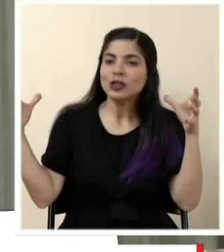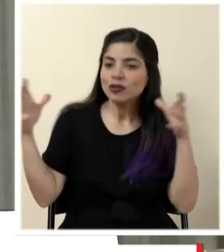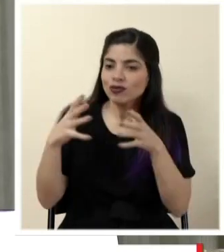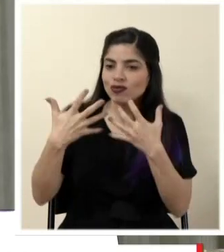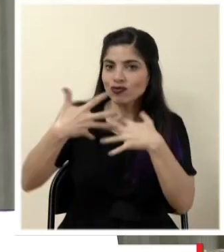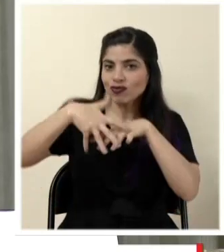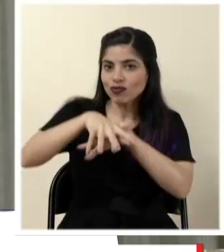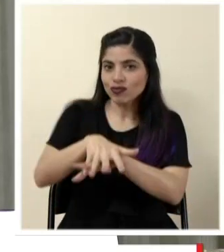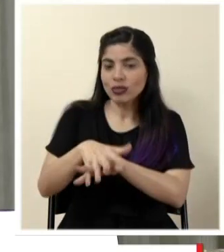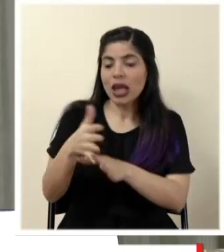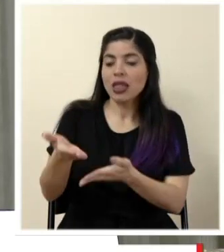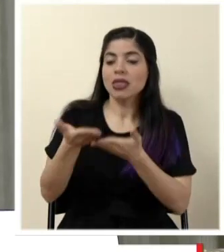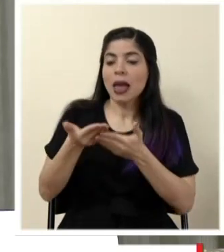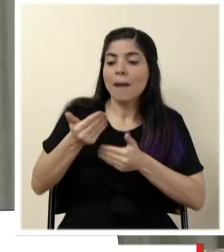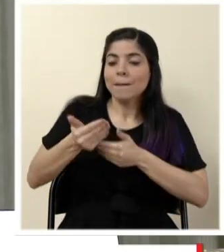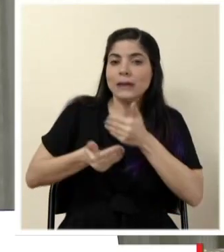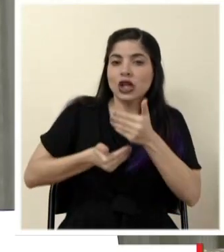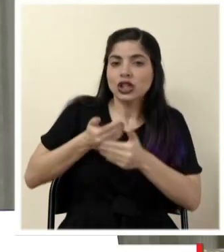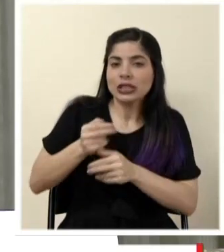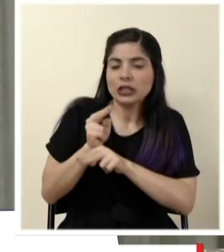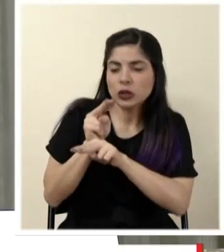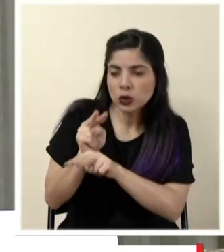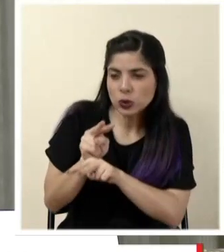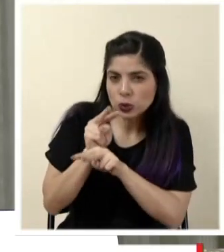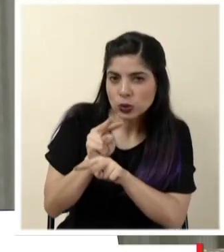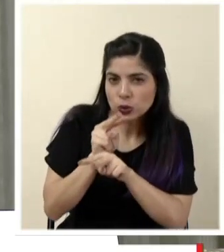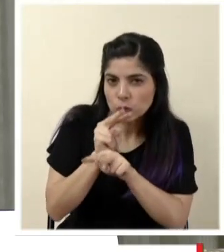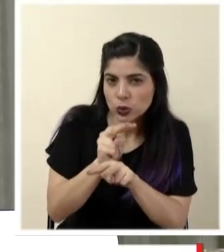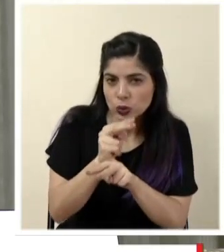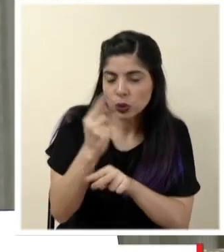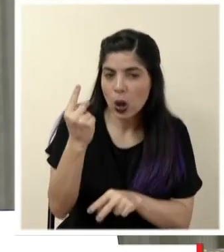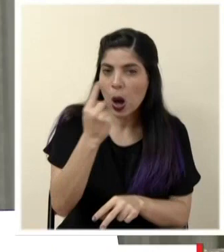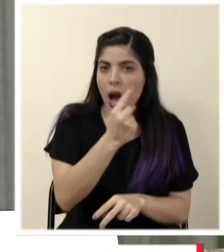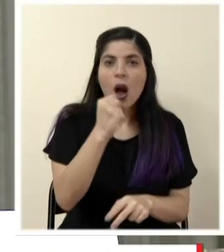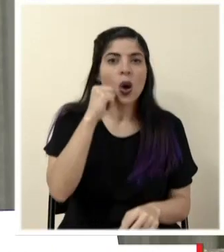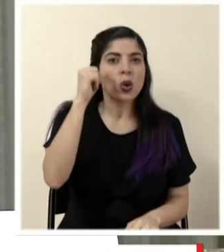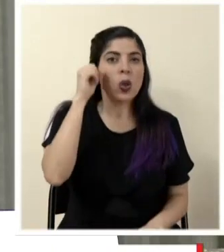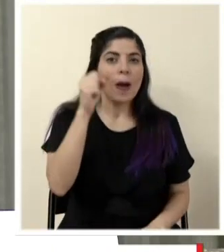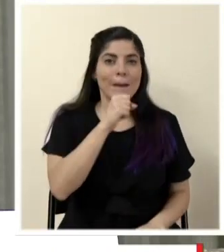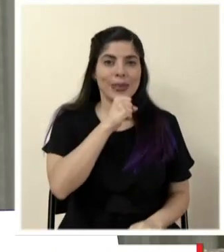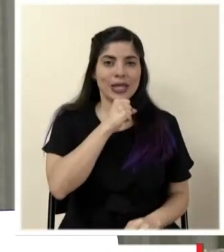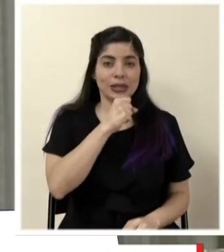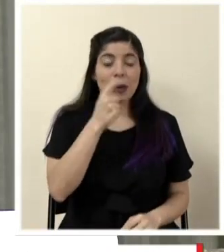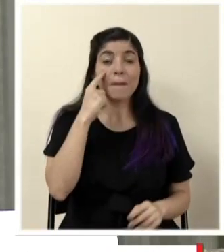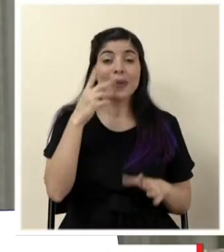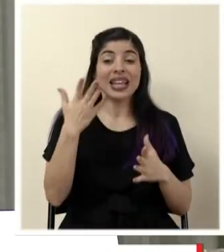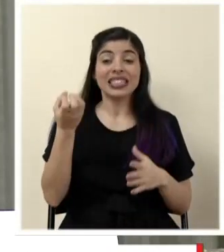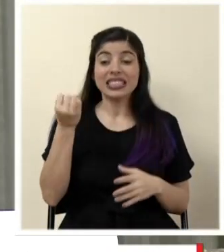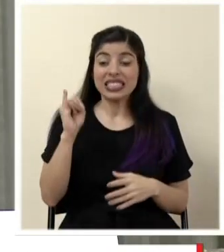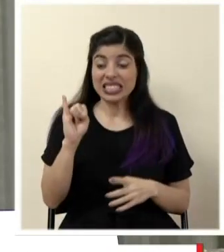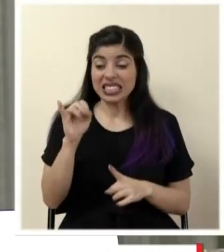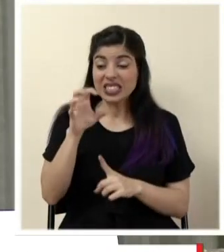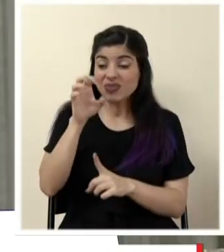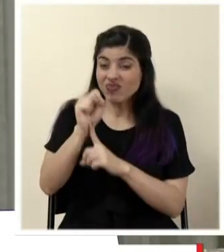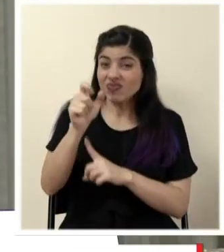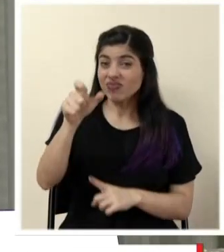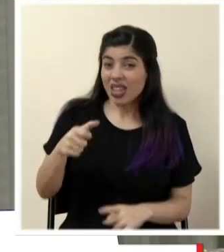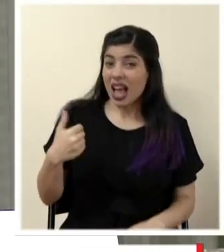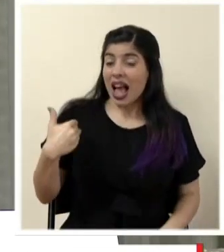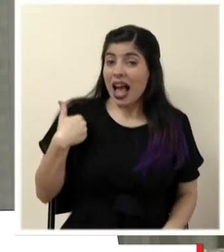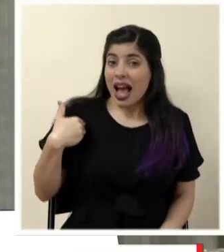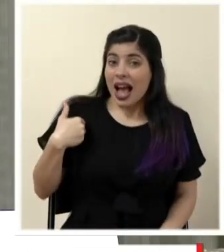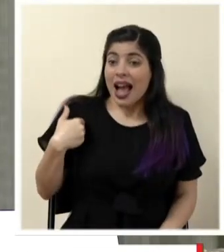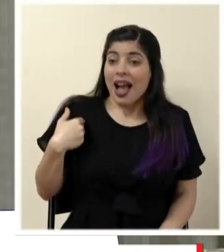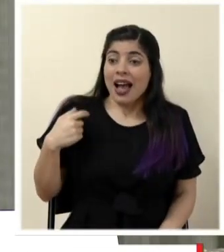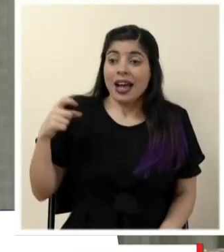conlleva un proceso de seguimiento de cada uno de estos adultos mayores a los cuales, en caso de identificar la necesidad